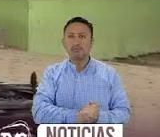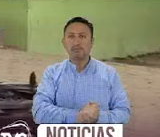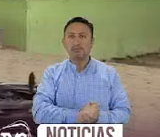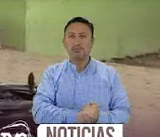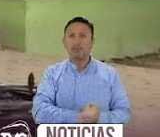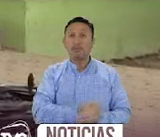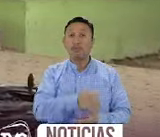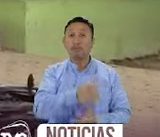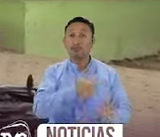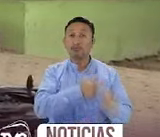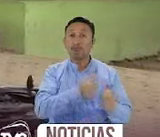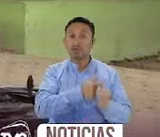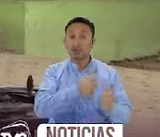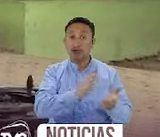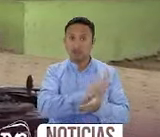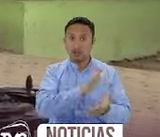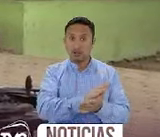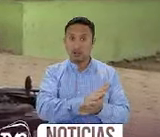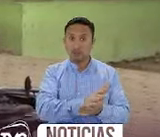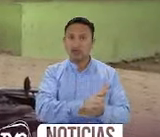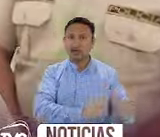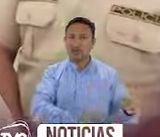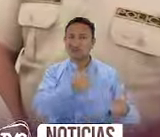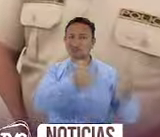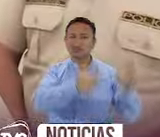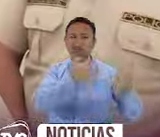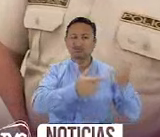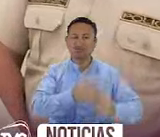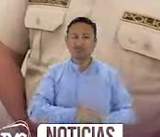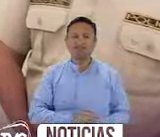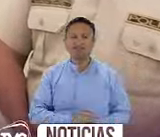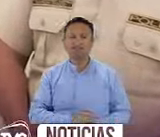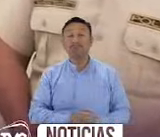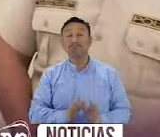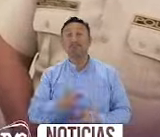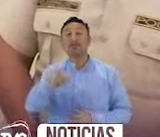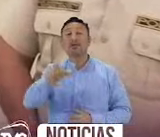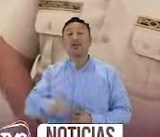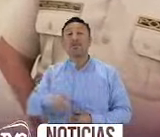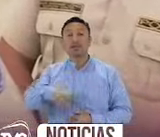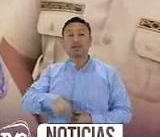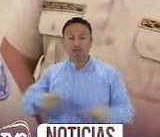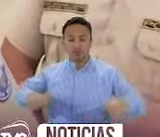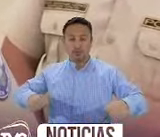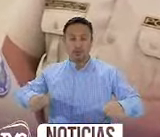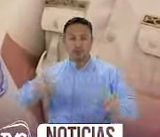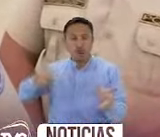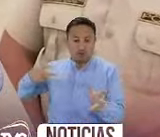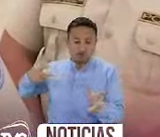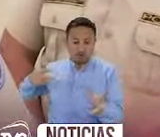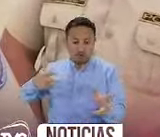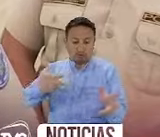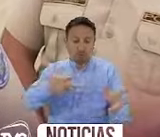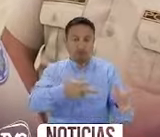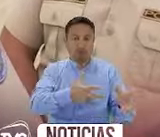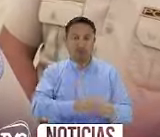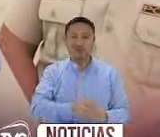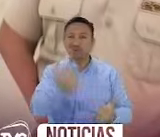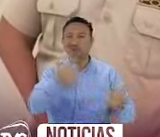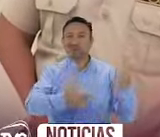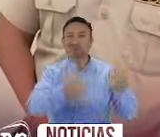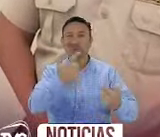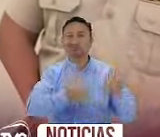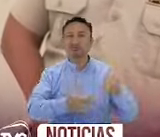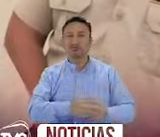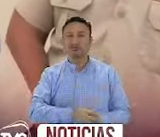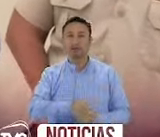unidad educativa y los acribillaron. Al parecer, estas personas fueron seguidas y hubo impactos de bala y procedieron a realizar